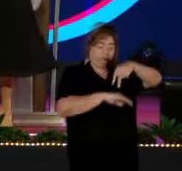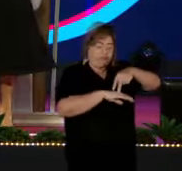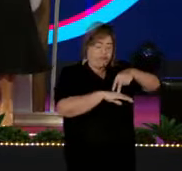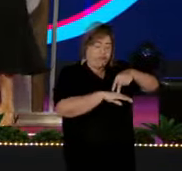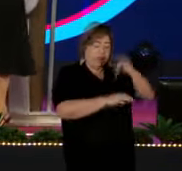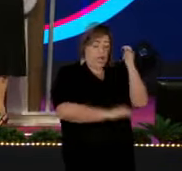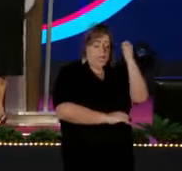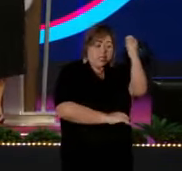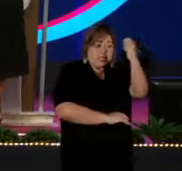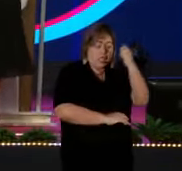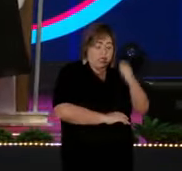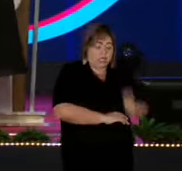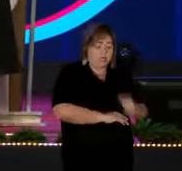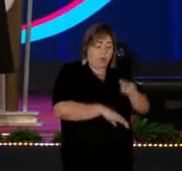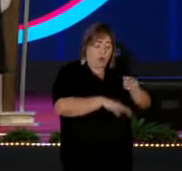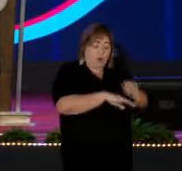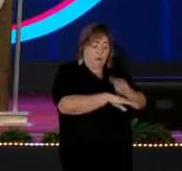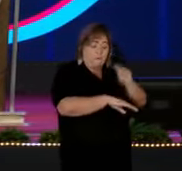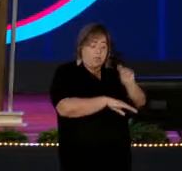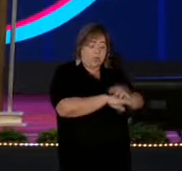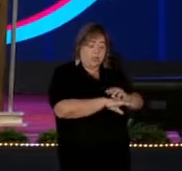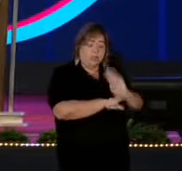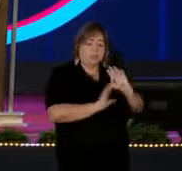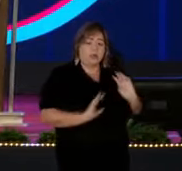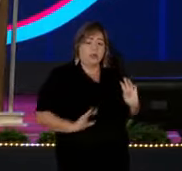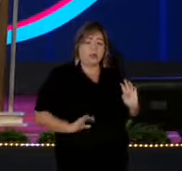testimonio de ministrar para allá.